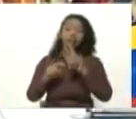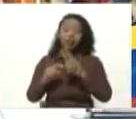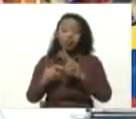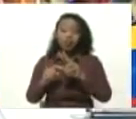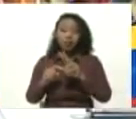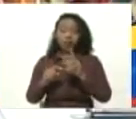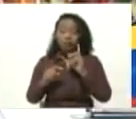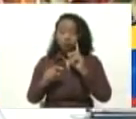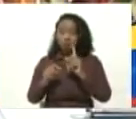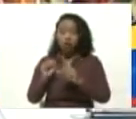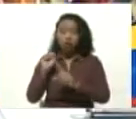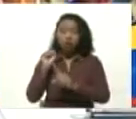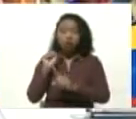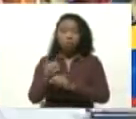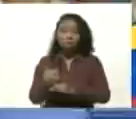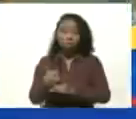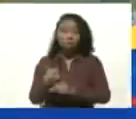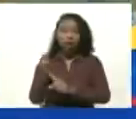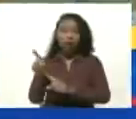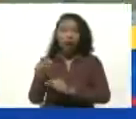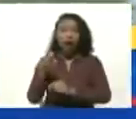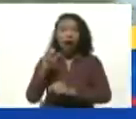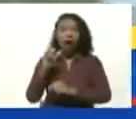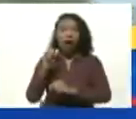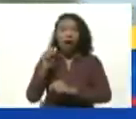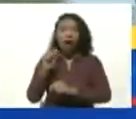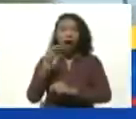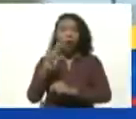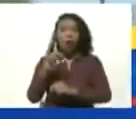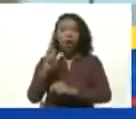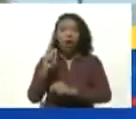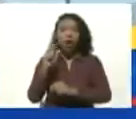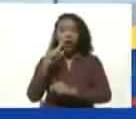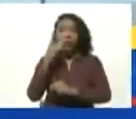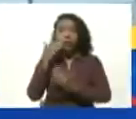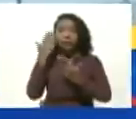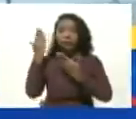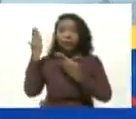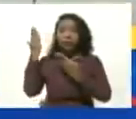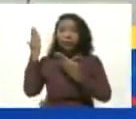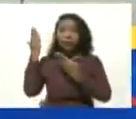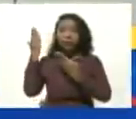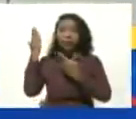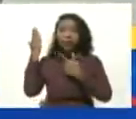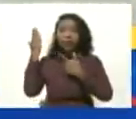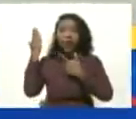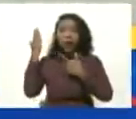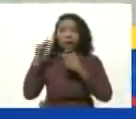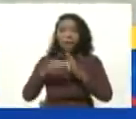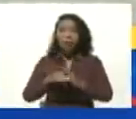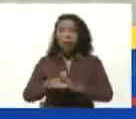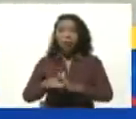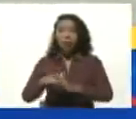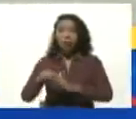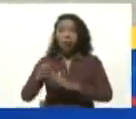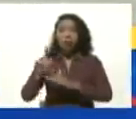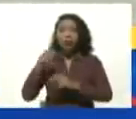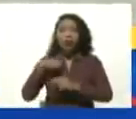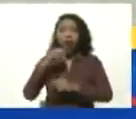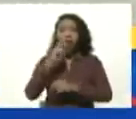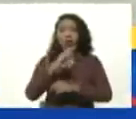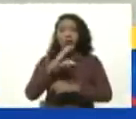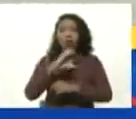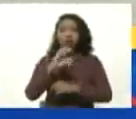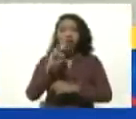abandono del aula magna. Yo amo el aula magna. Yo crecí en los espacios de la UCB y el